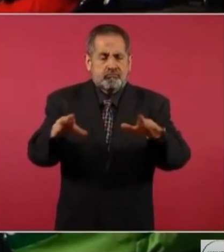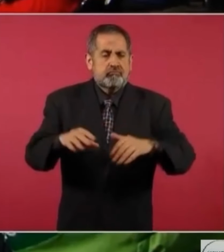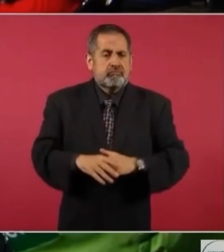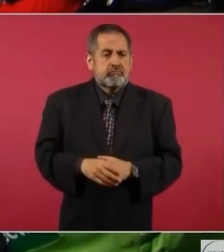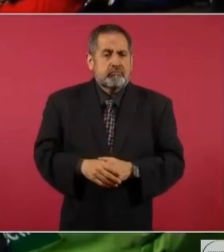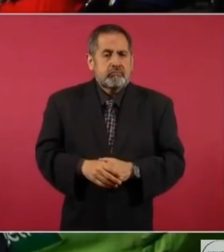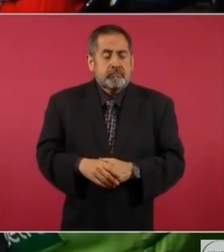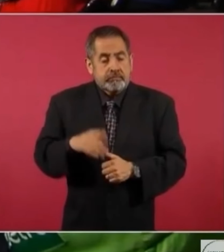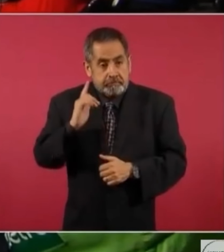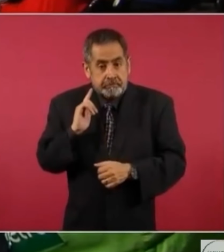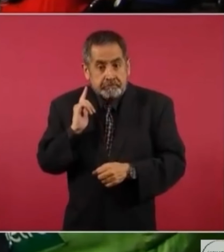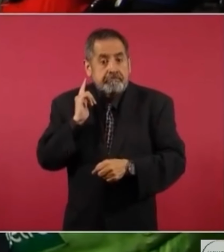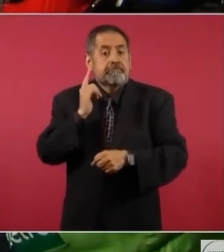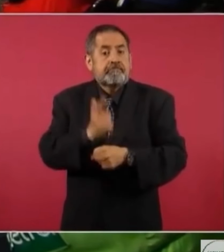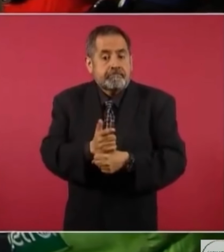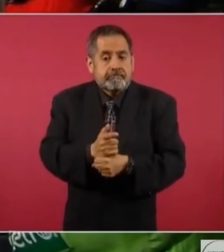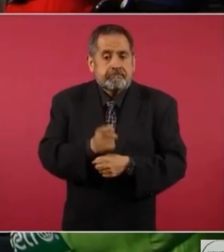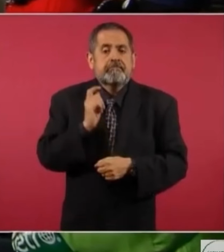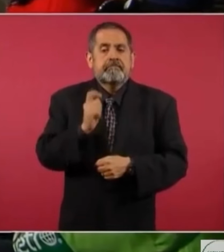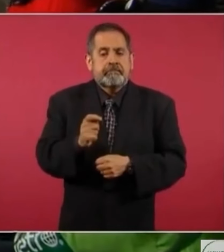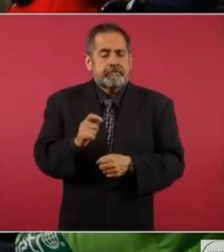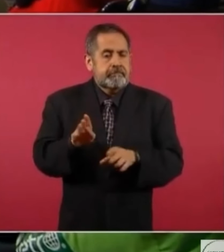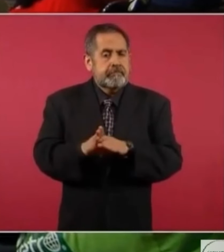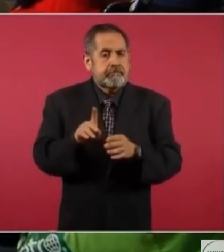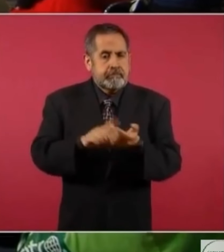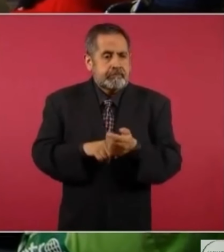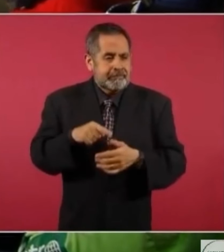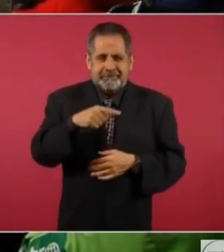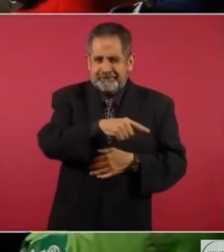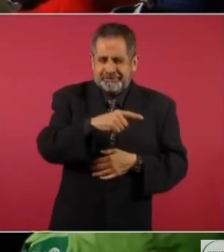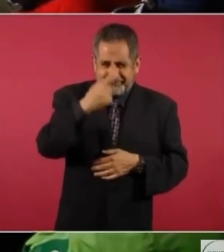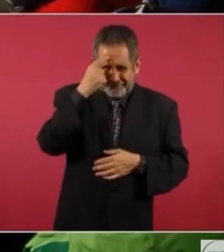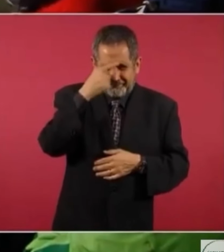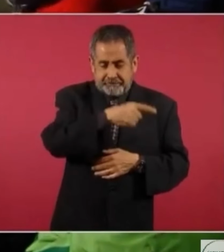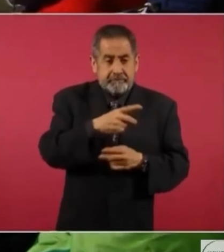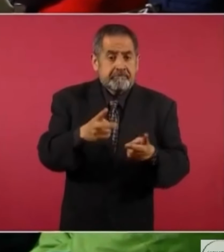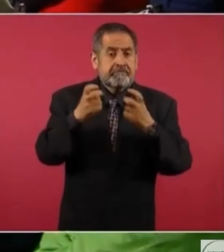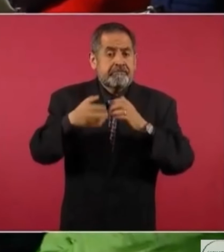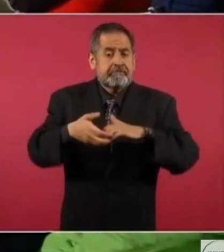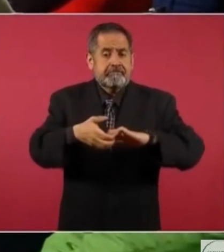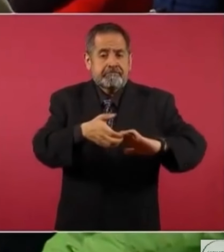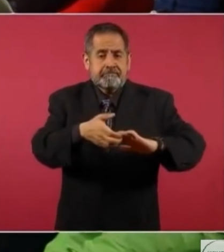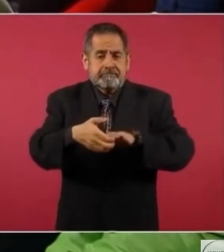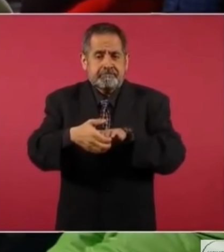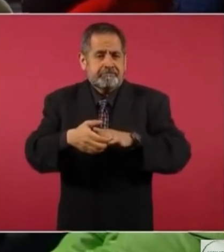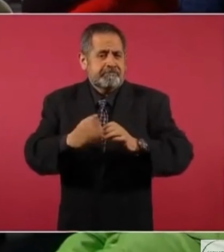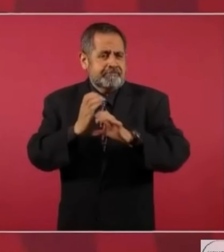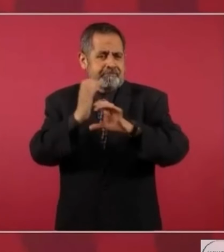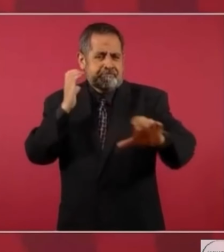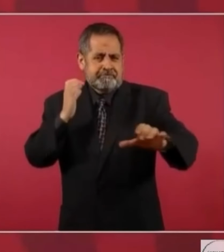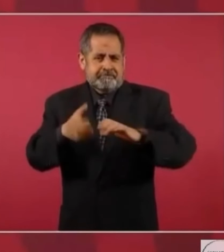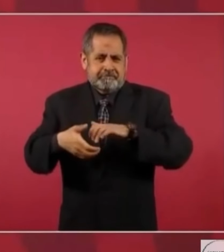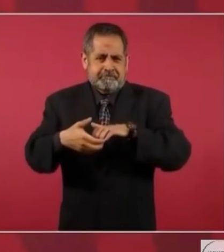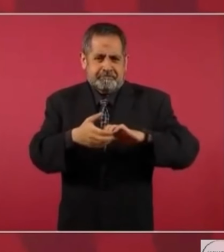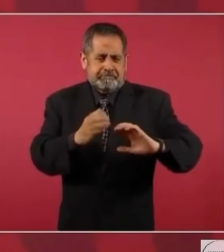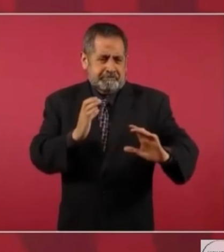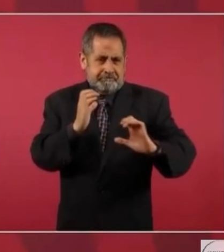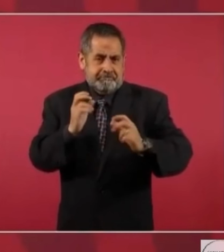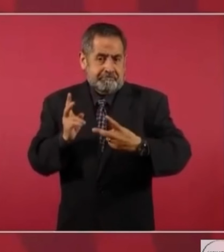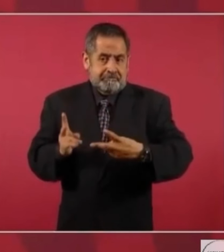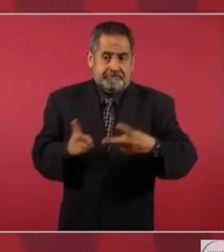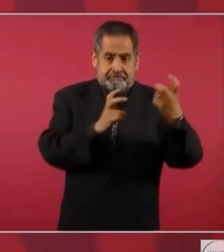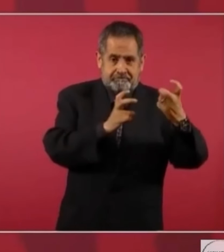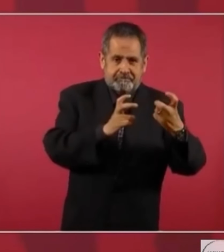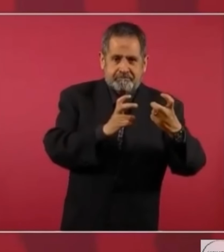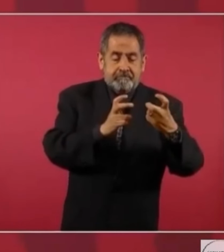pero encontramos de que el robo de unos trailers con mercancías en